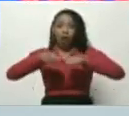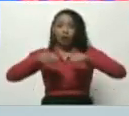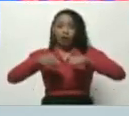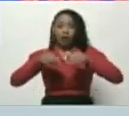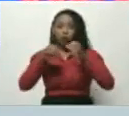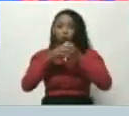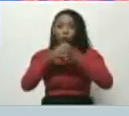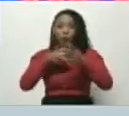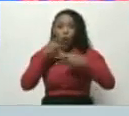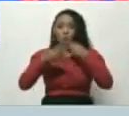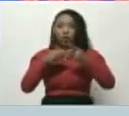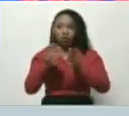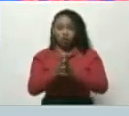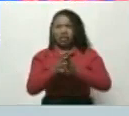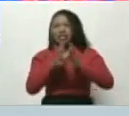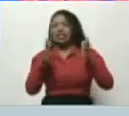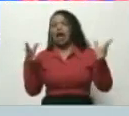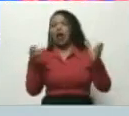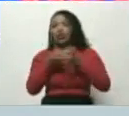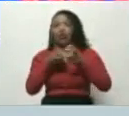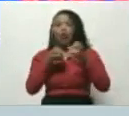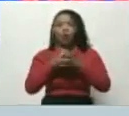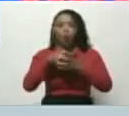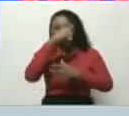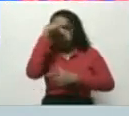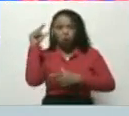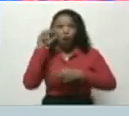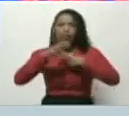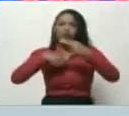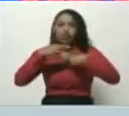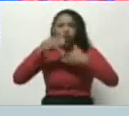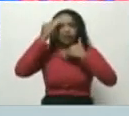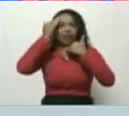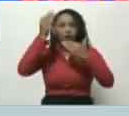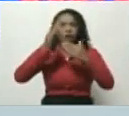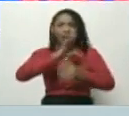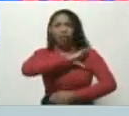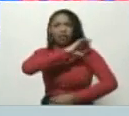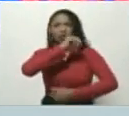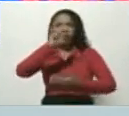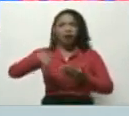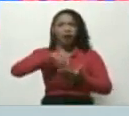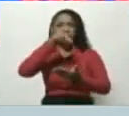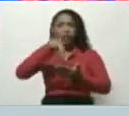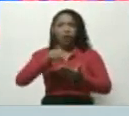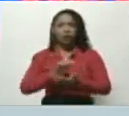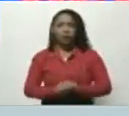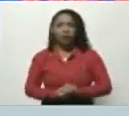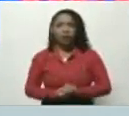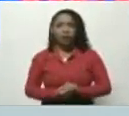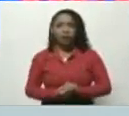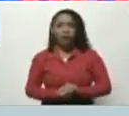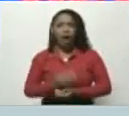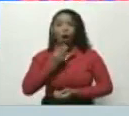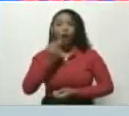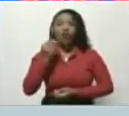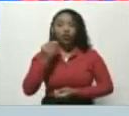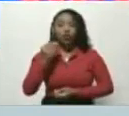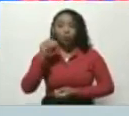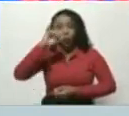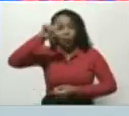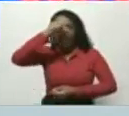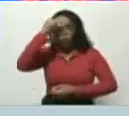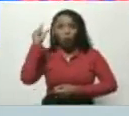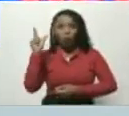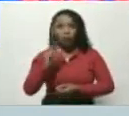partido, un gran partido revolucionario. Saludo a la dirección nacional, a la juventud del partido,